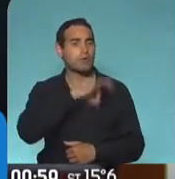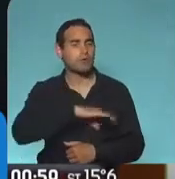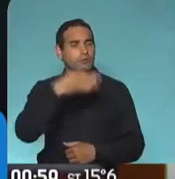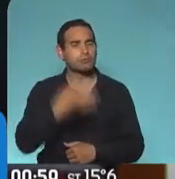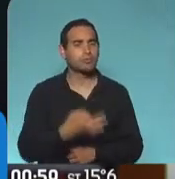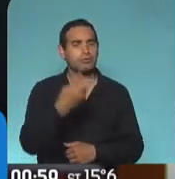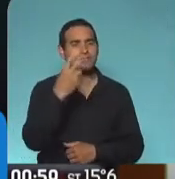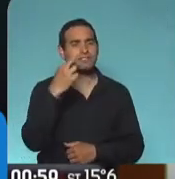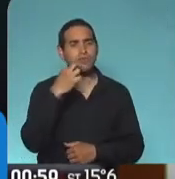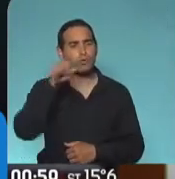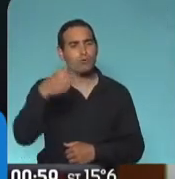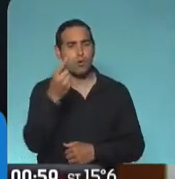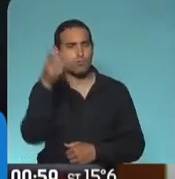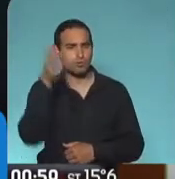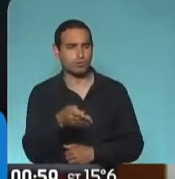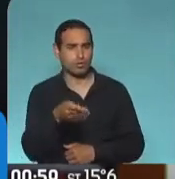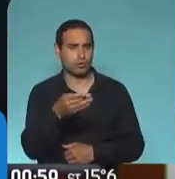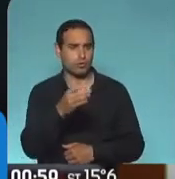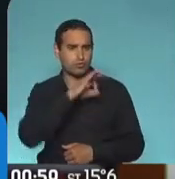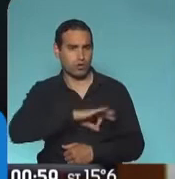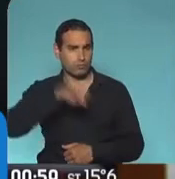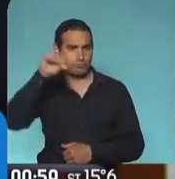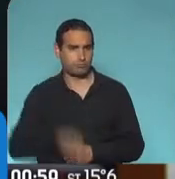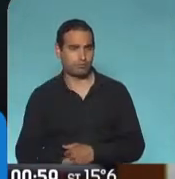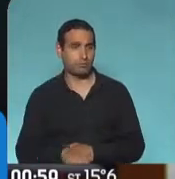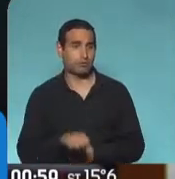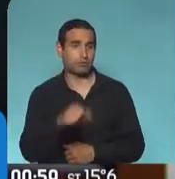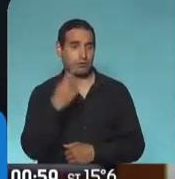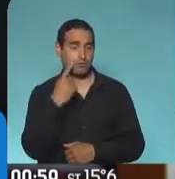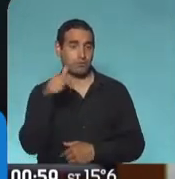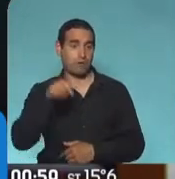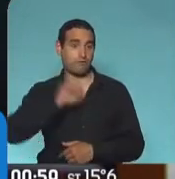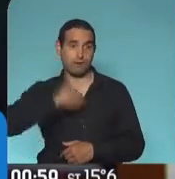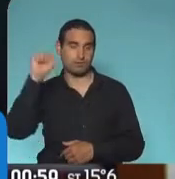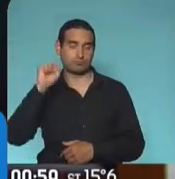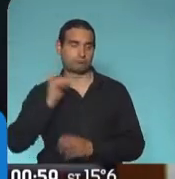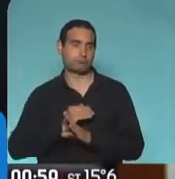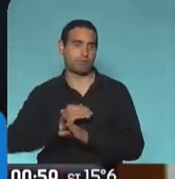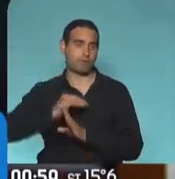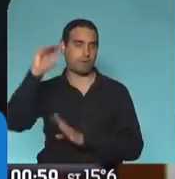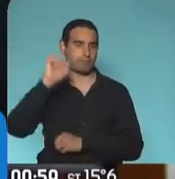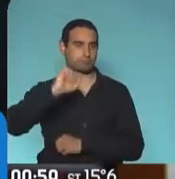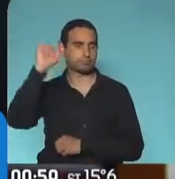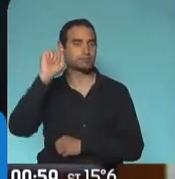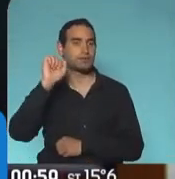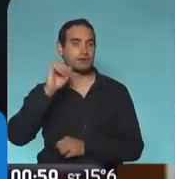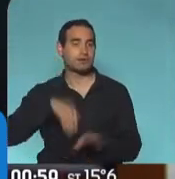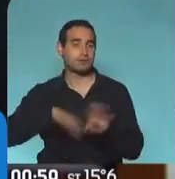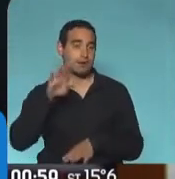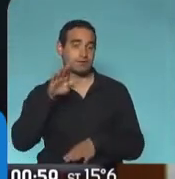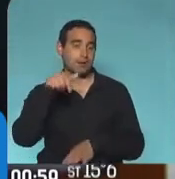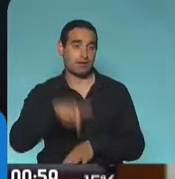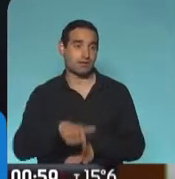19 1% en un escenario de aceleración inflacionaria que estamos viviendo principalmente el